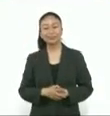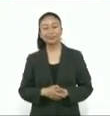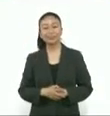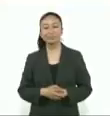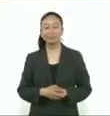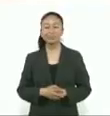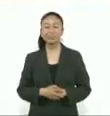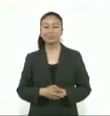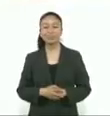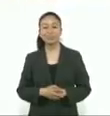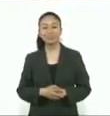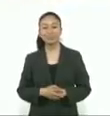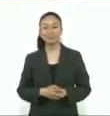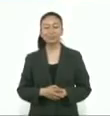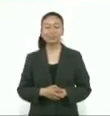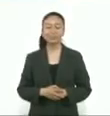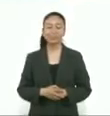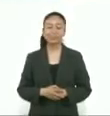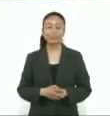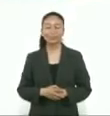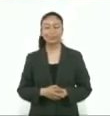y canto yolo,